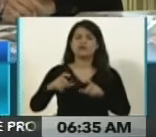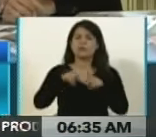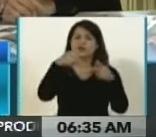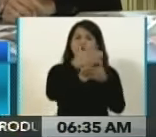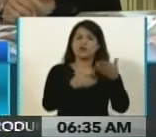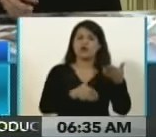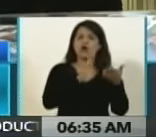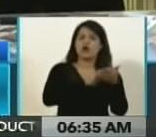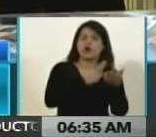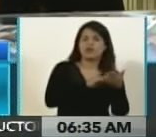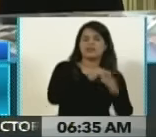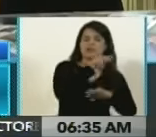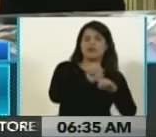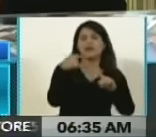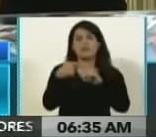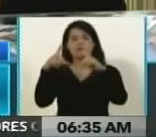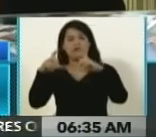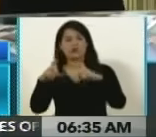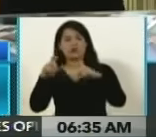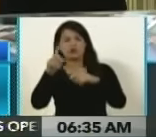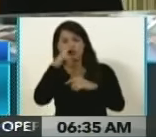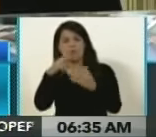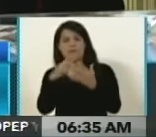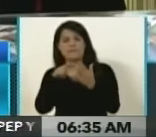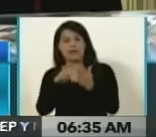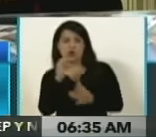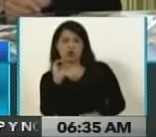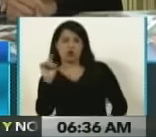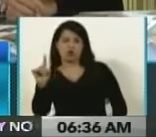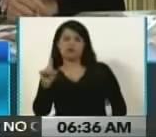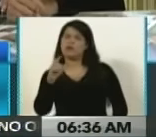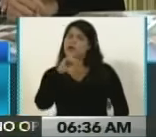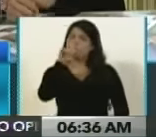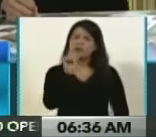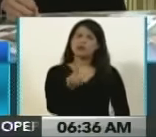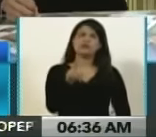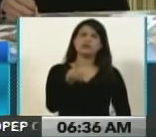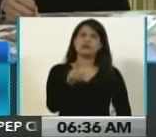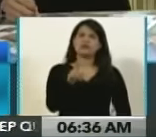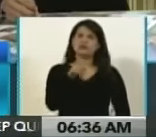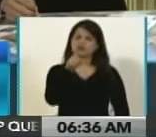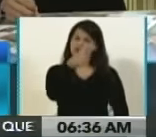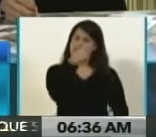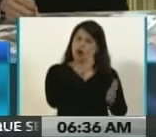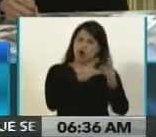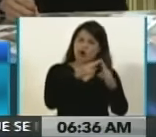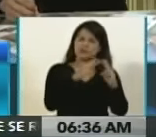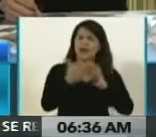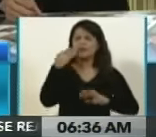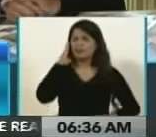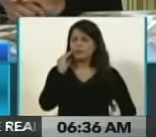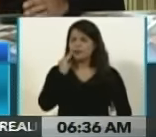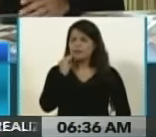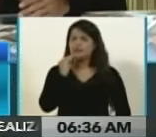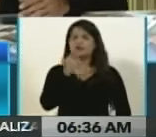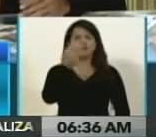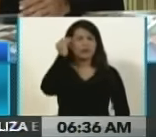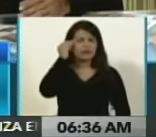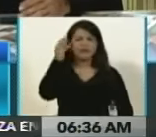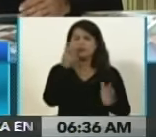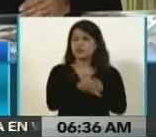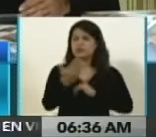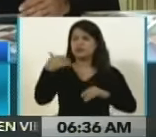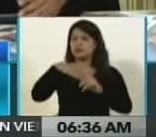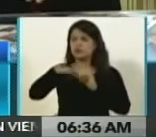diario 2001. Tomando en cuenta esta realidad, señor Julio, ¿qué se le puede decir a la venezolanía, a toda la ciudadanía, con relación a lo ocurrido